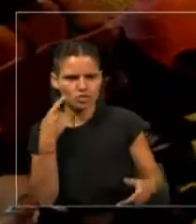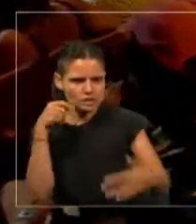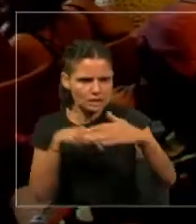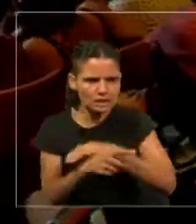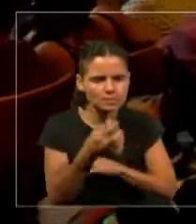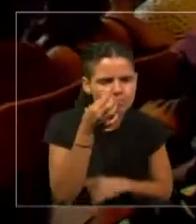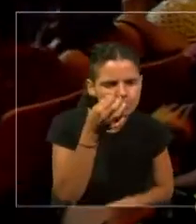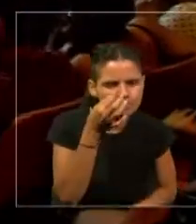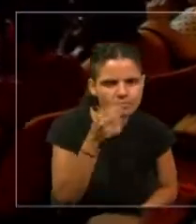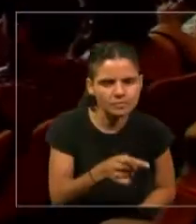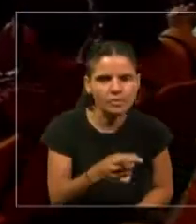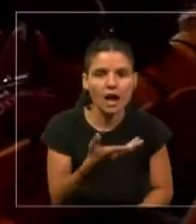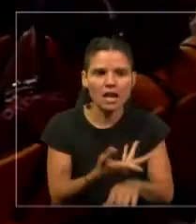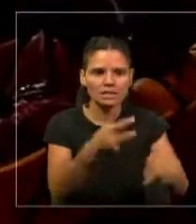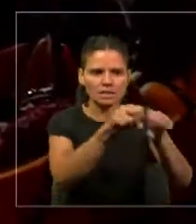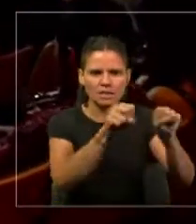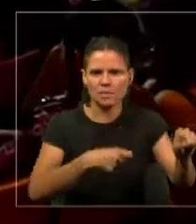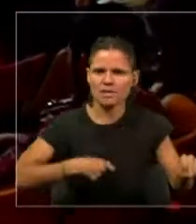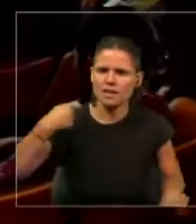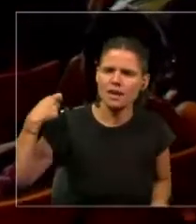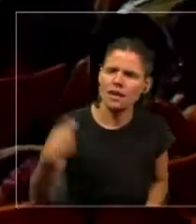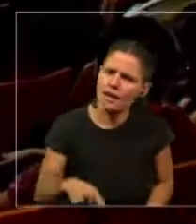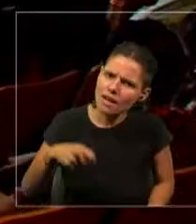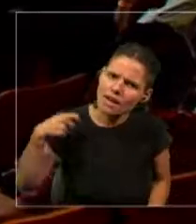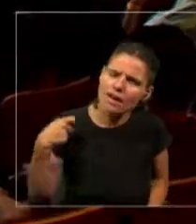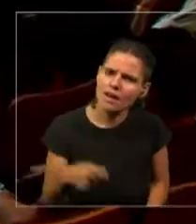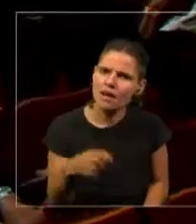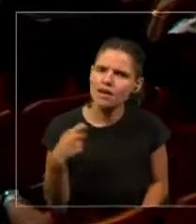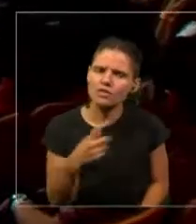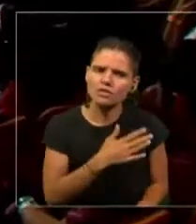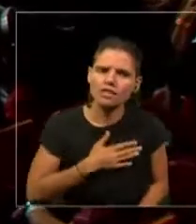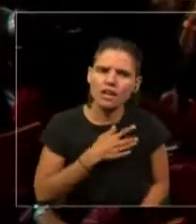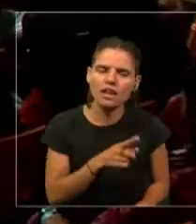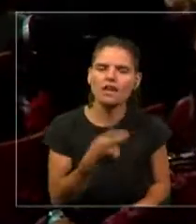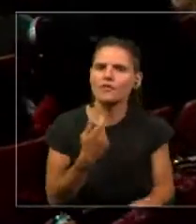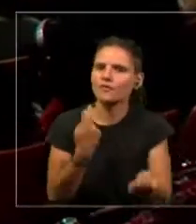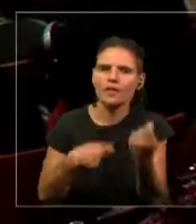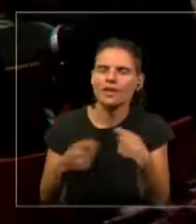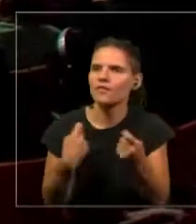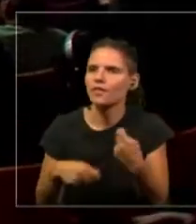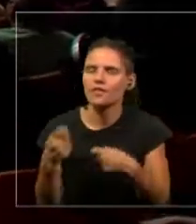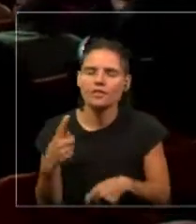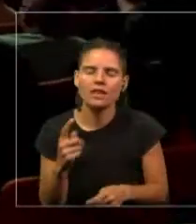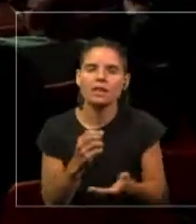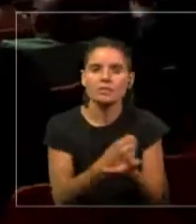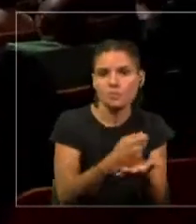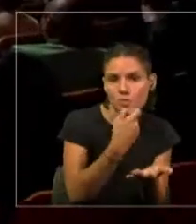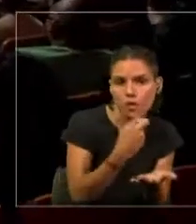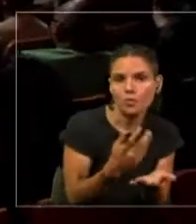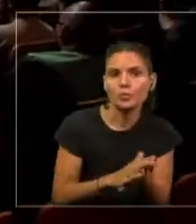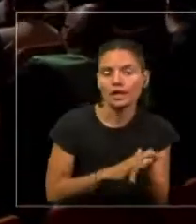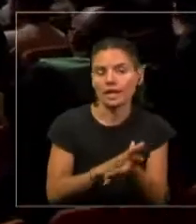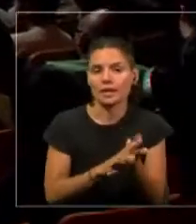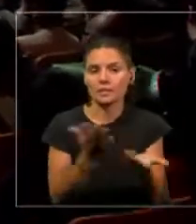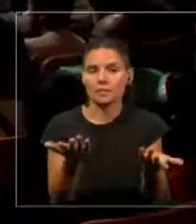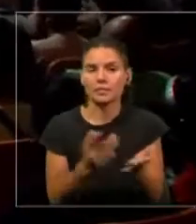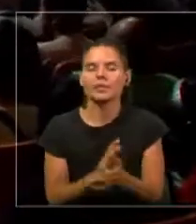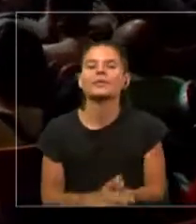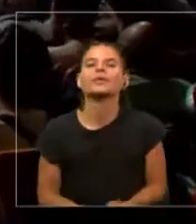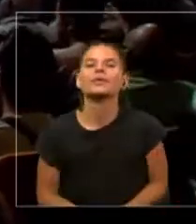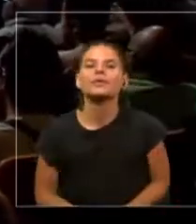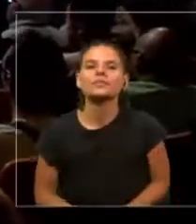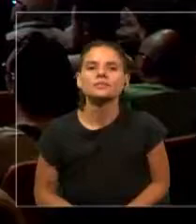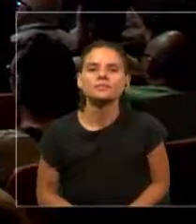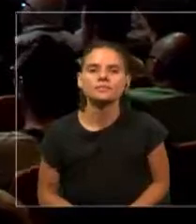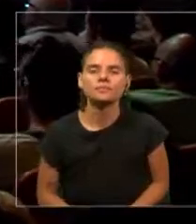una fortuna, ¿no es cierto?, que quieren vender sus productos farmacéuticos a